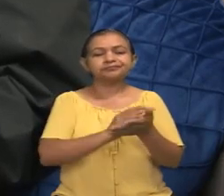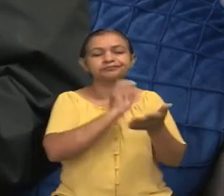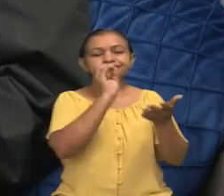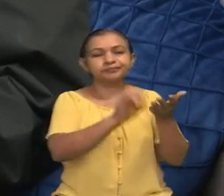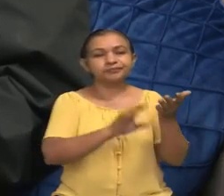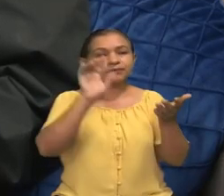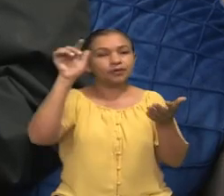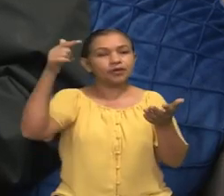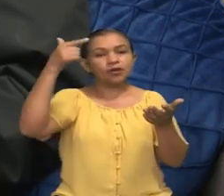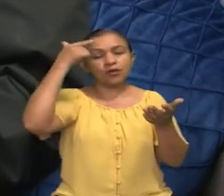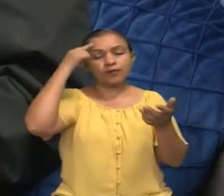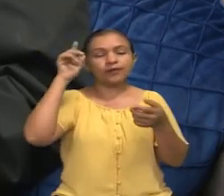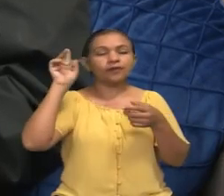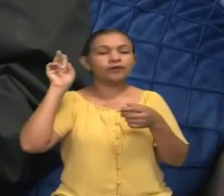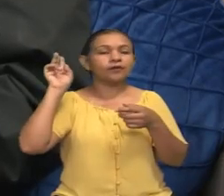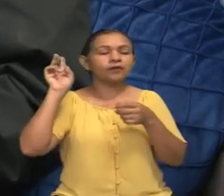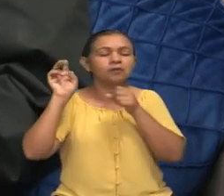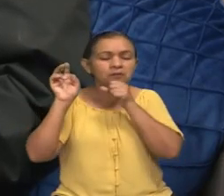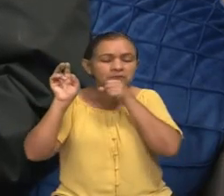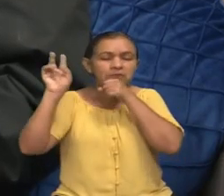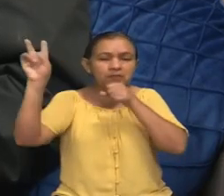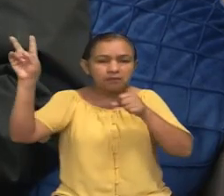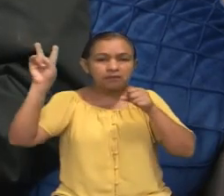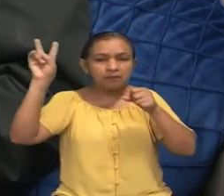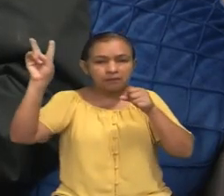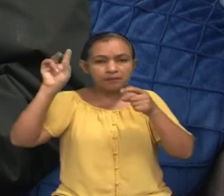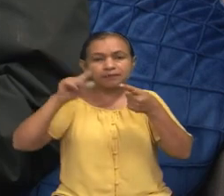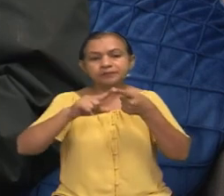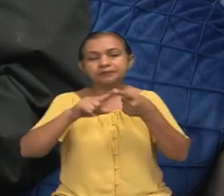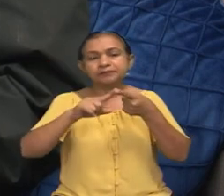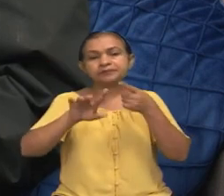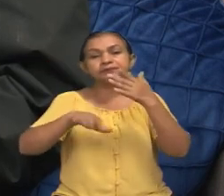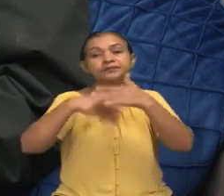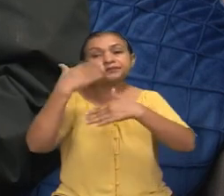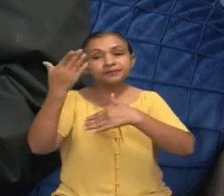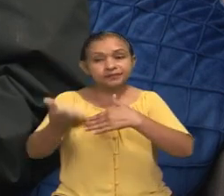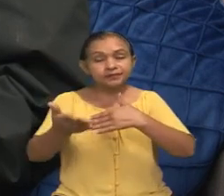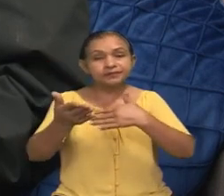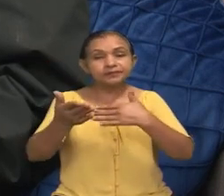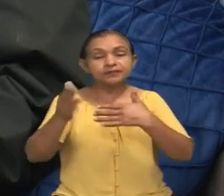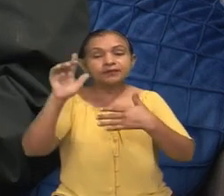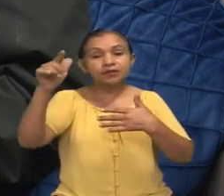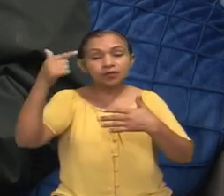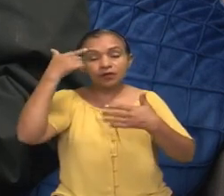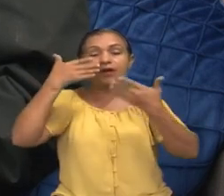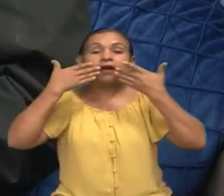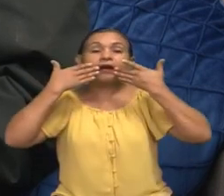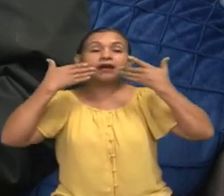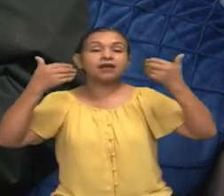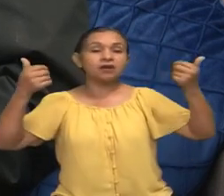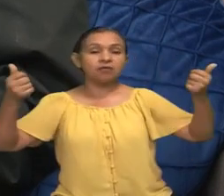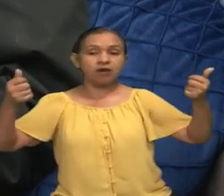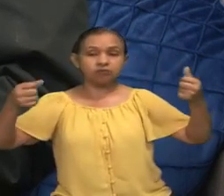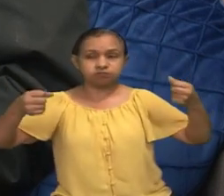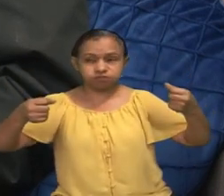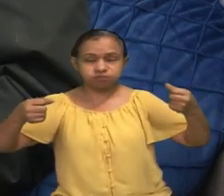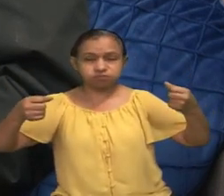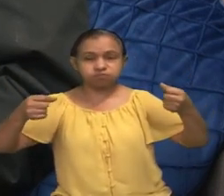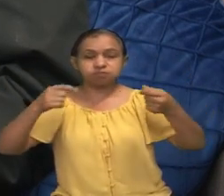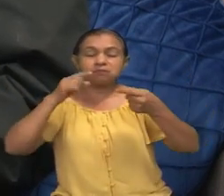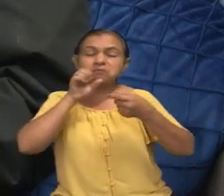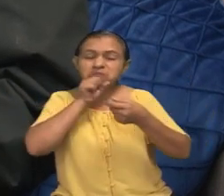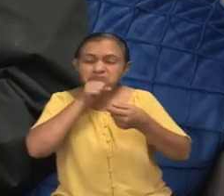el gobierno de Doña Violeta. Fue derogado y el gobierno de Alemán y el gobierno de